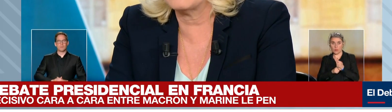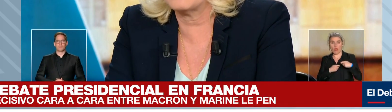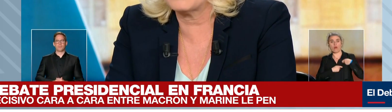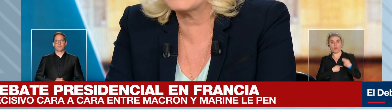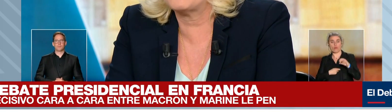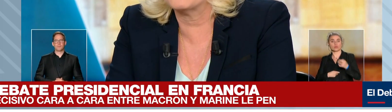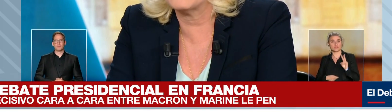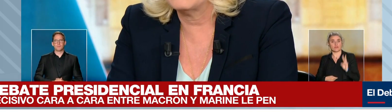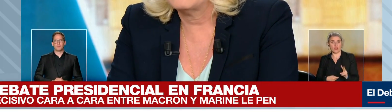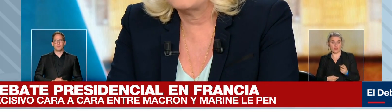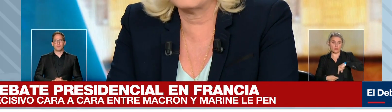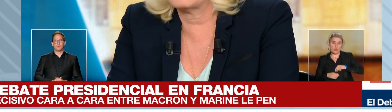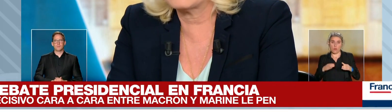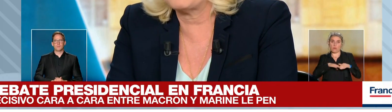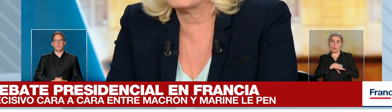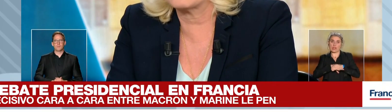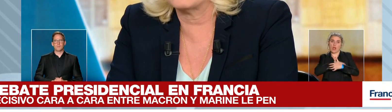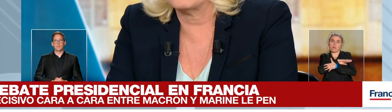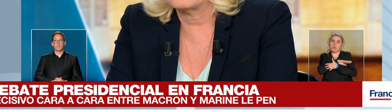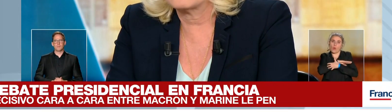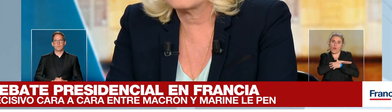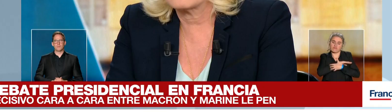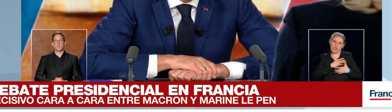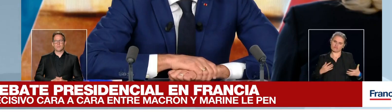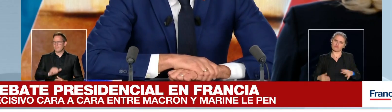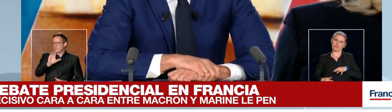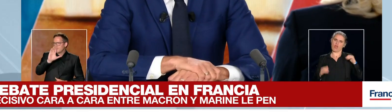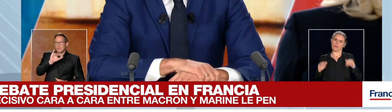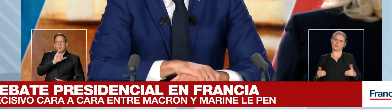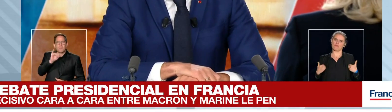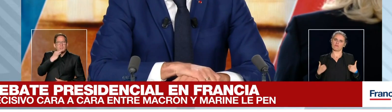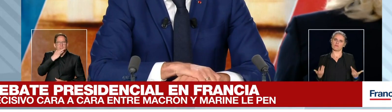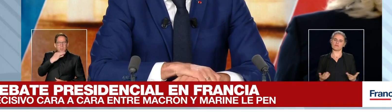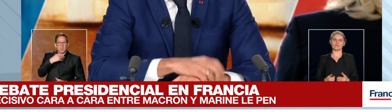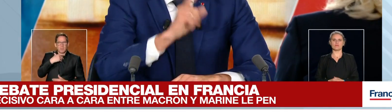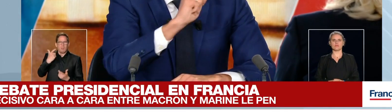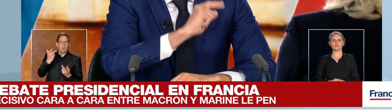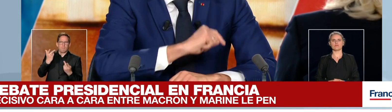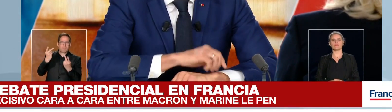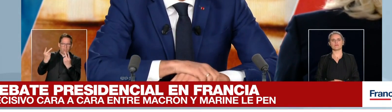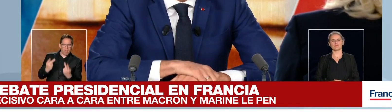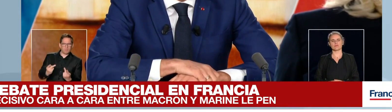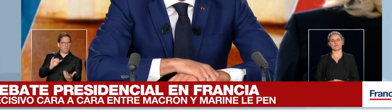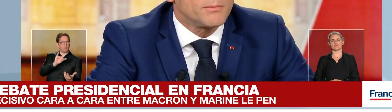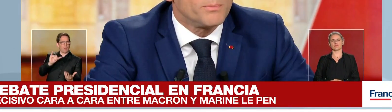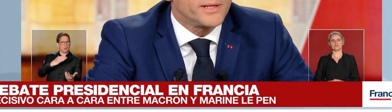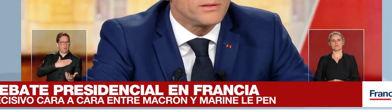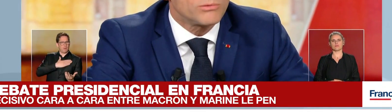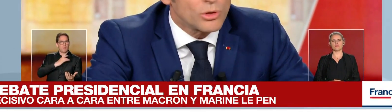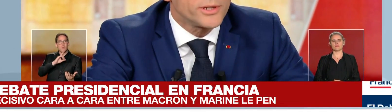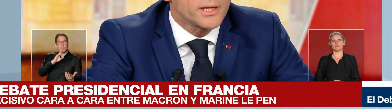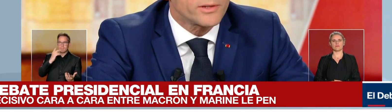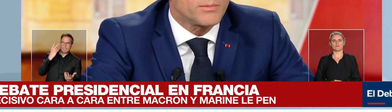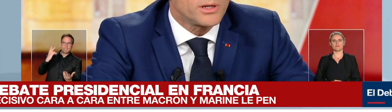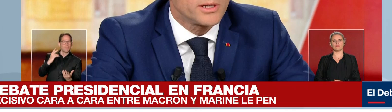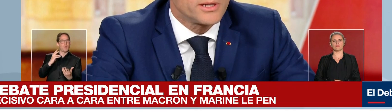tiempo. Sí, ha tomado tiempo. Somos un partido pobre, pero eso no nos deshonra. Pero yo nunca he considerado que sea deshonroso. Pero mi